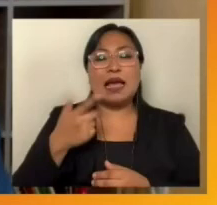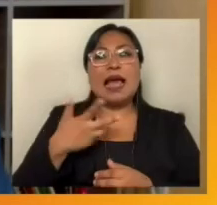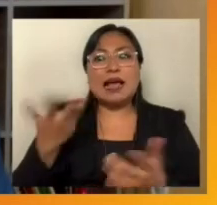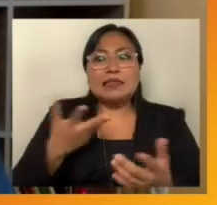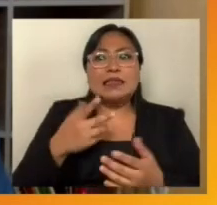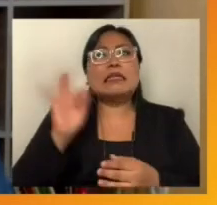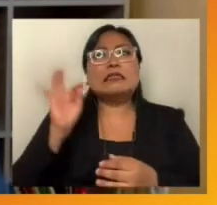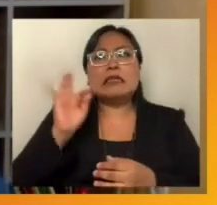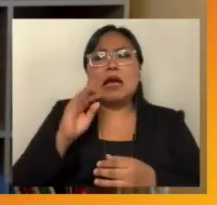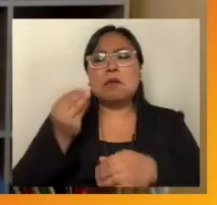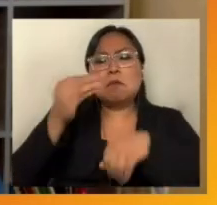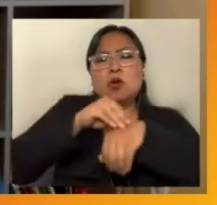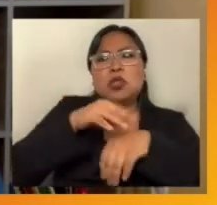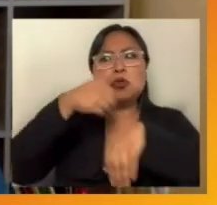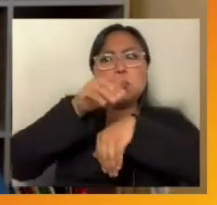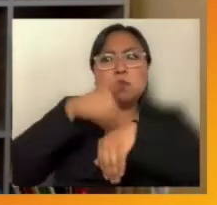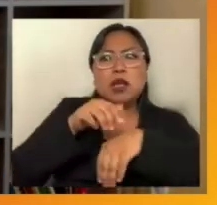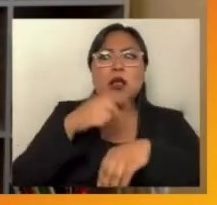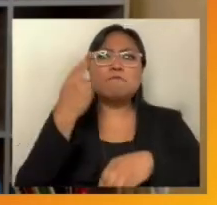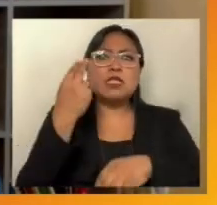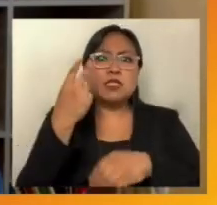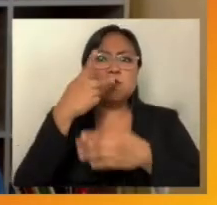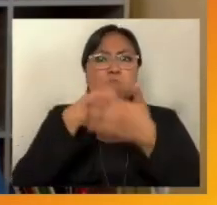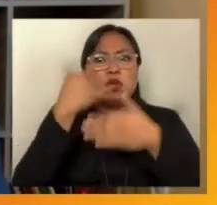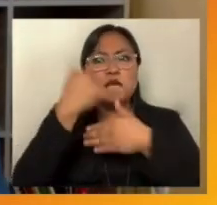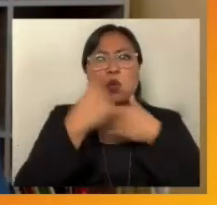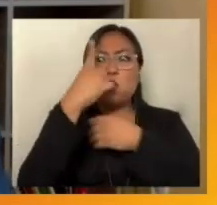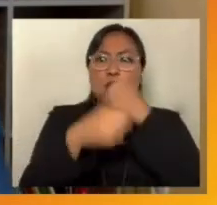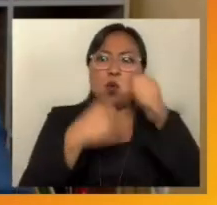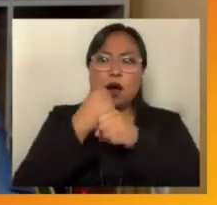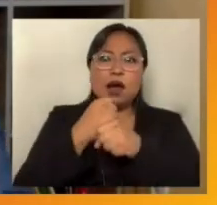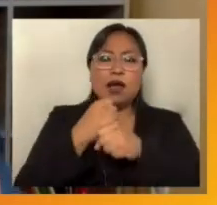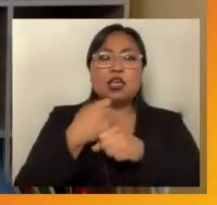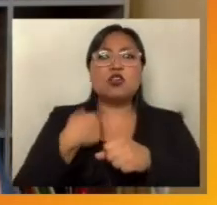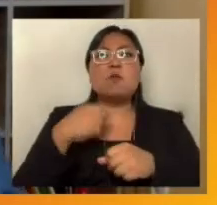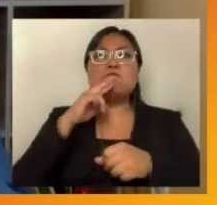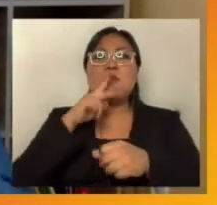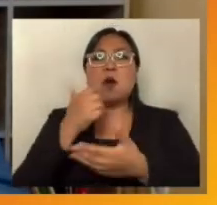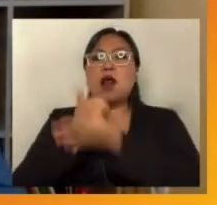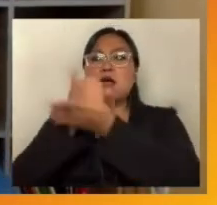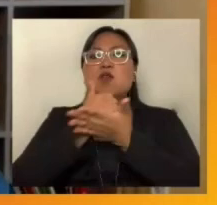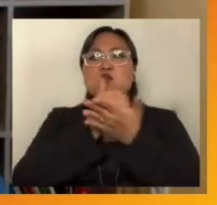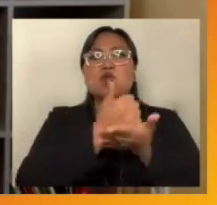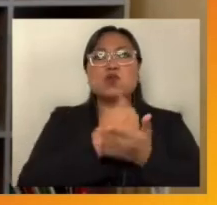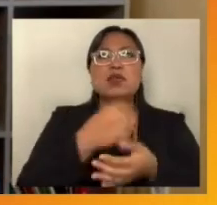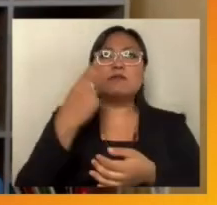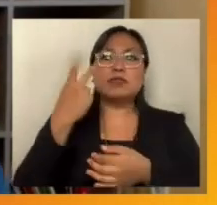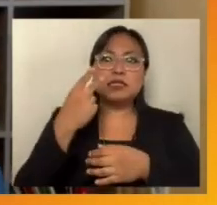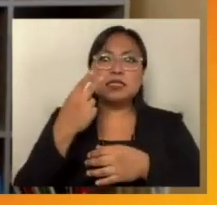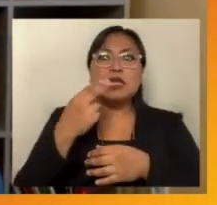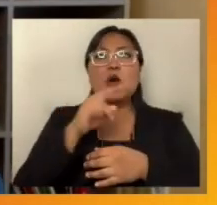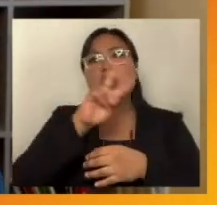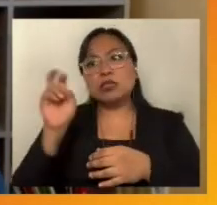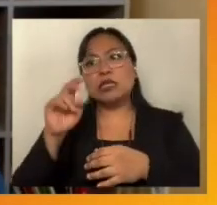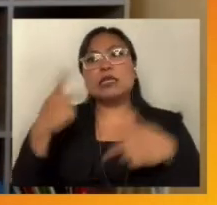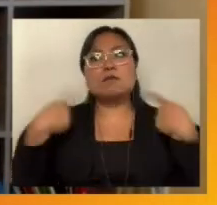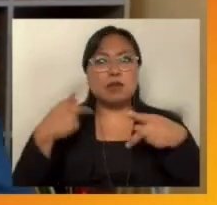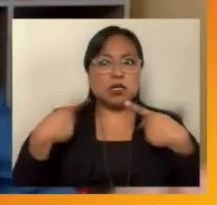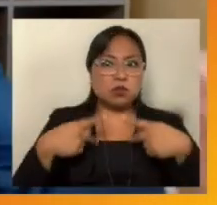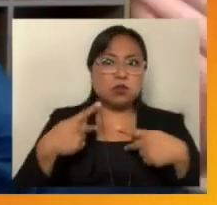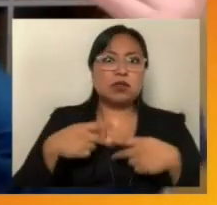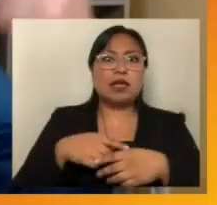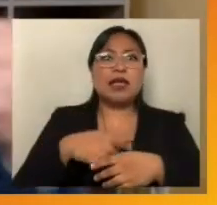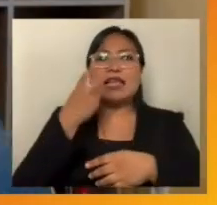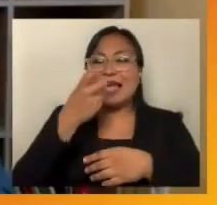año. Hemos mejorado la vida de 200 personas. Pónmelo todo de forma específica y, por